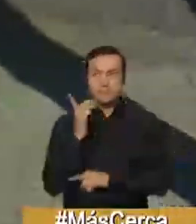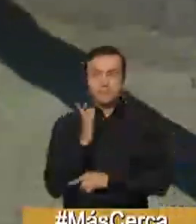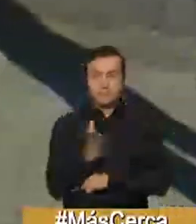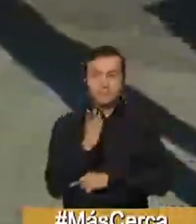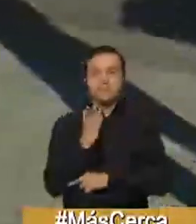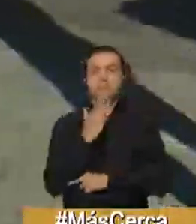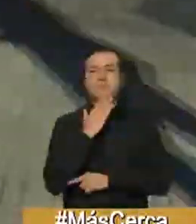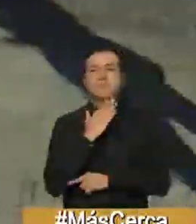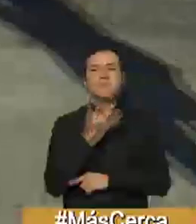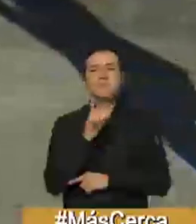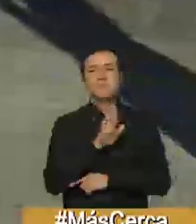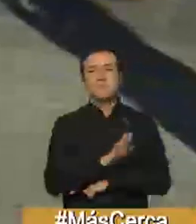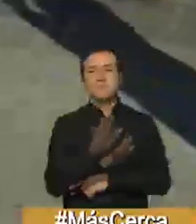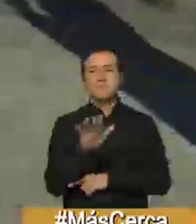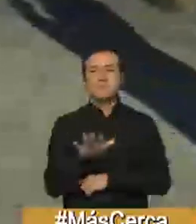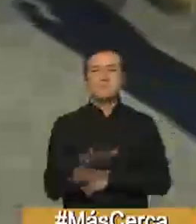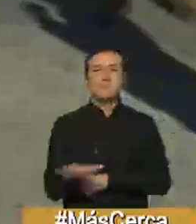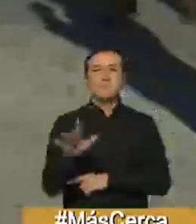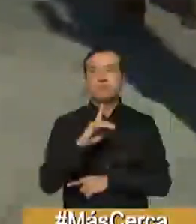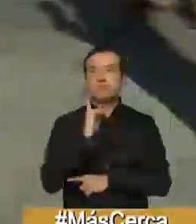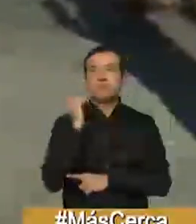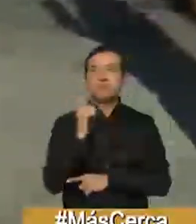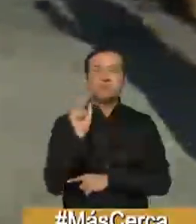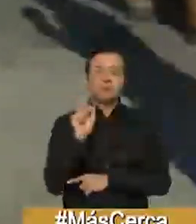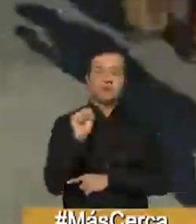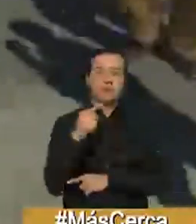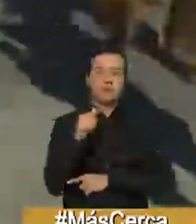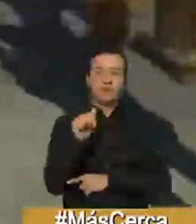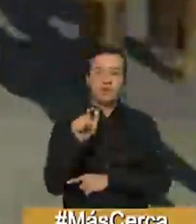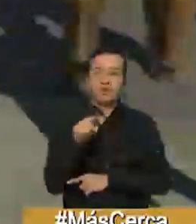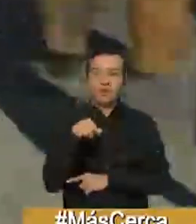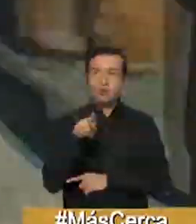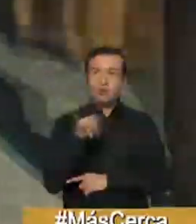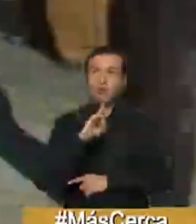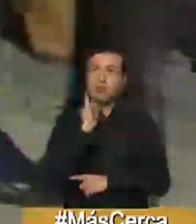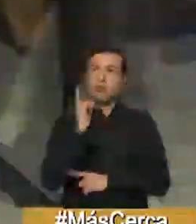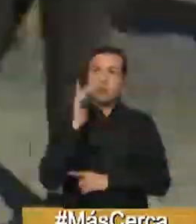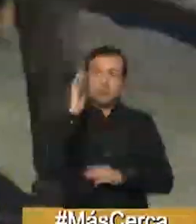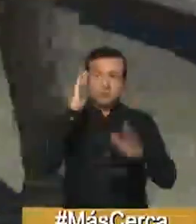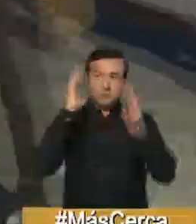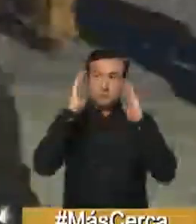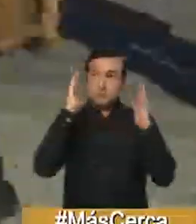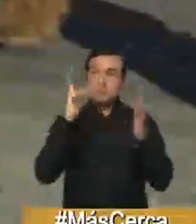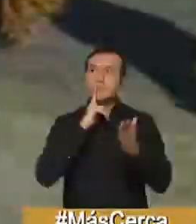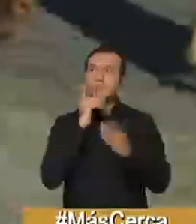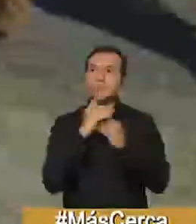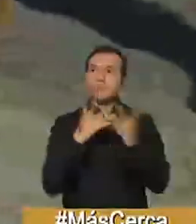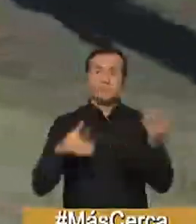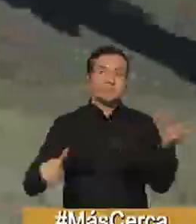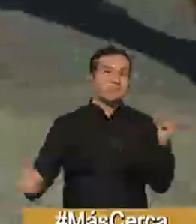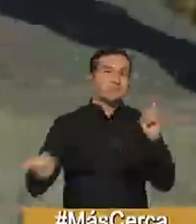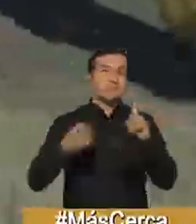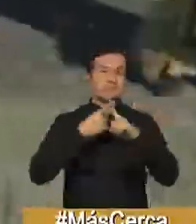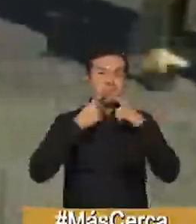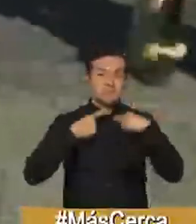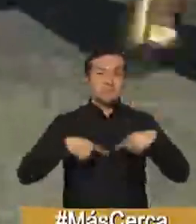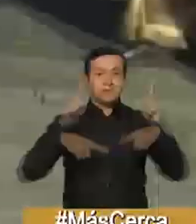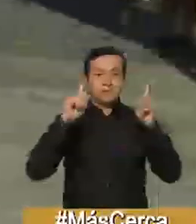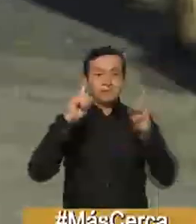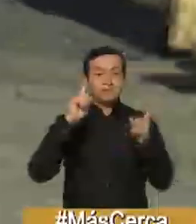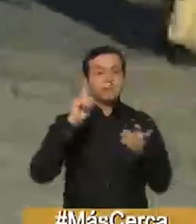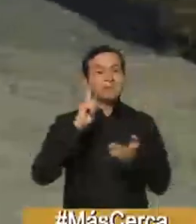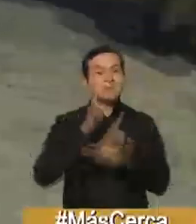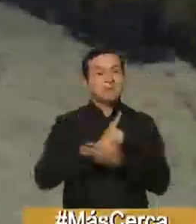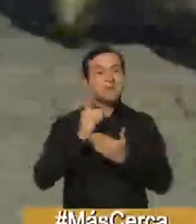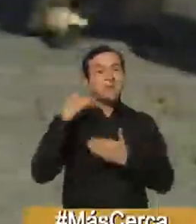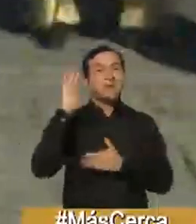de la amabilidad que tiene la gente acá de San Golqui. Así vamos cerrando esta primera transmisión de la semana con